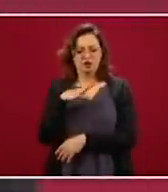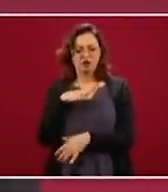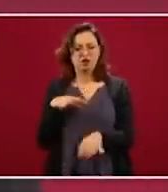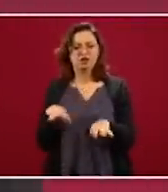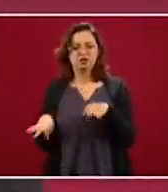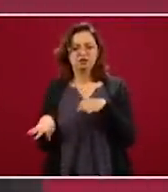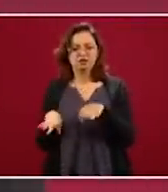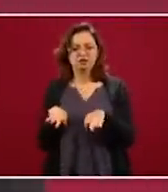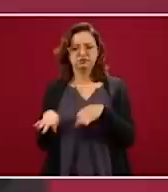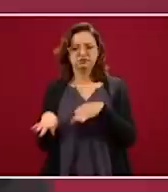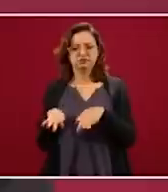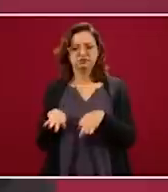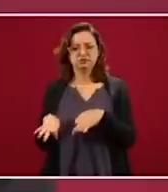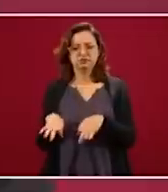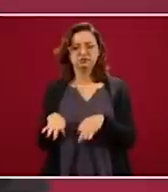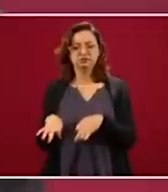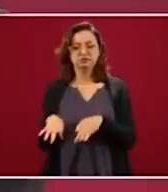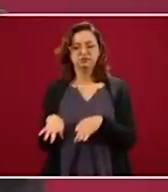y